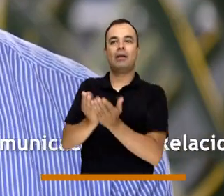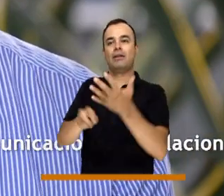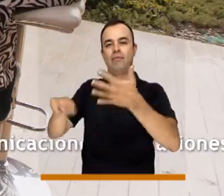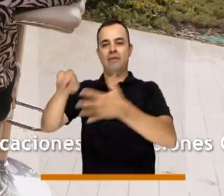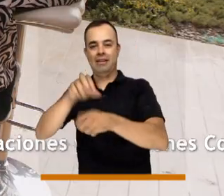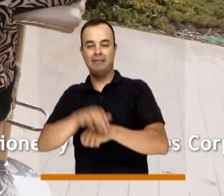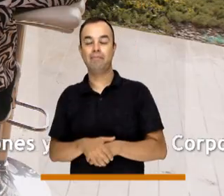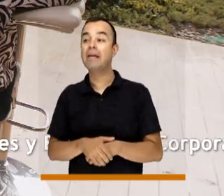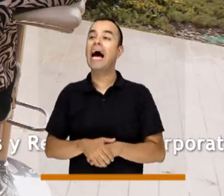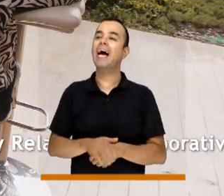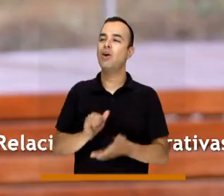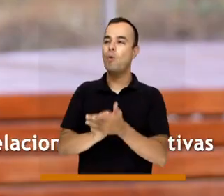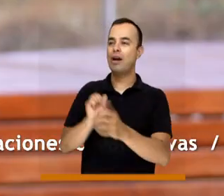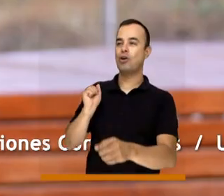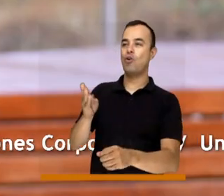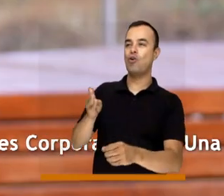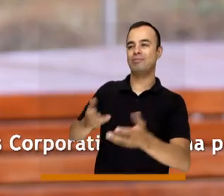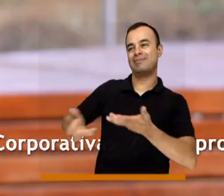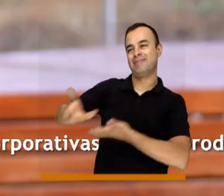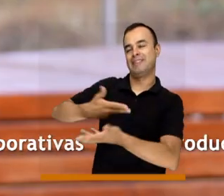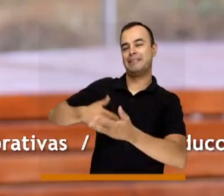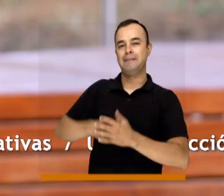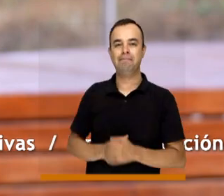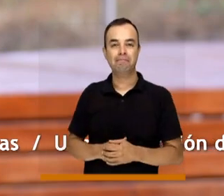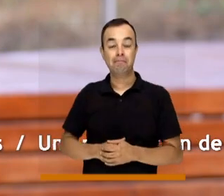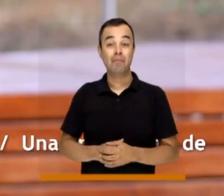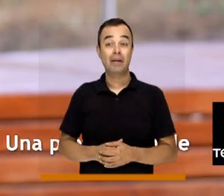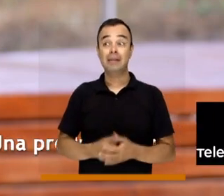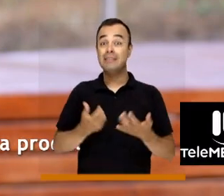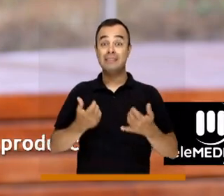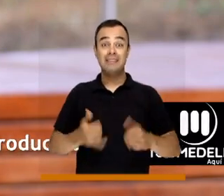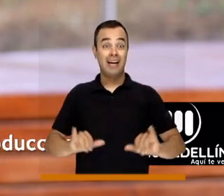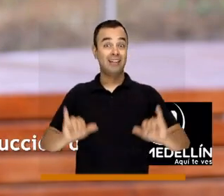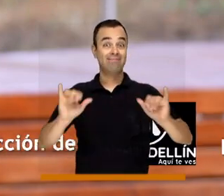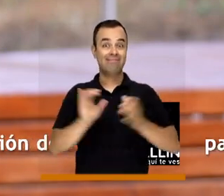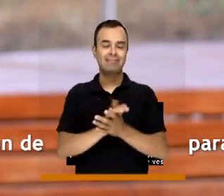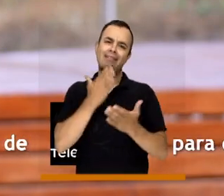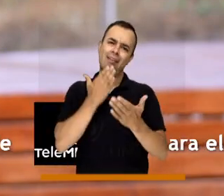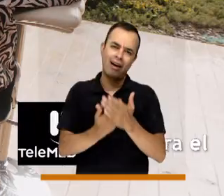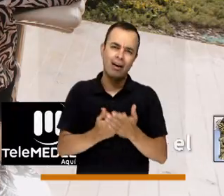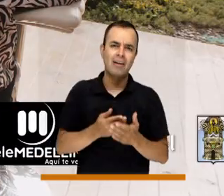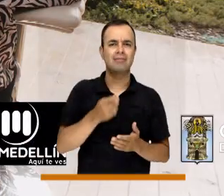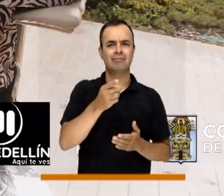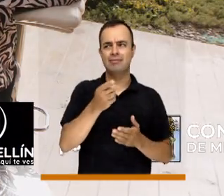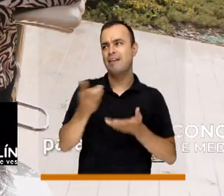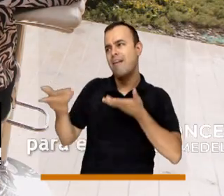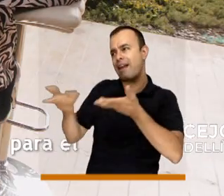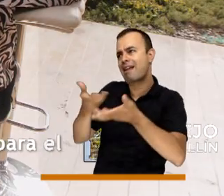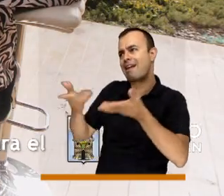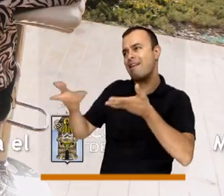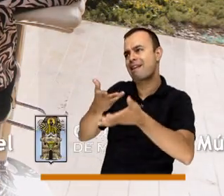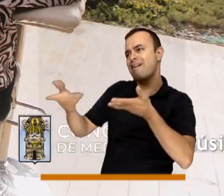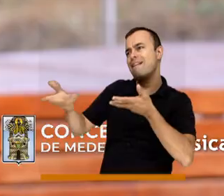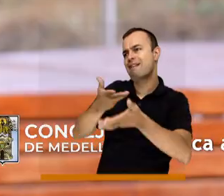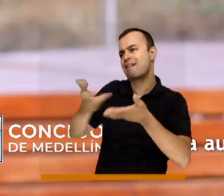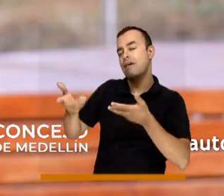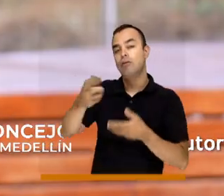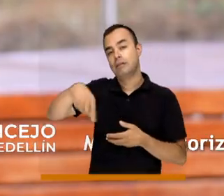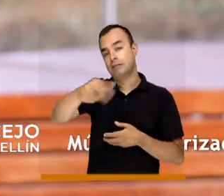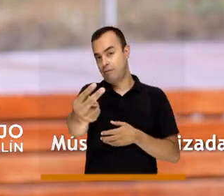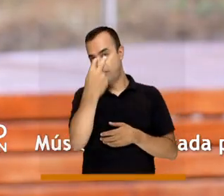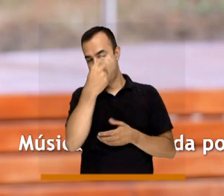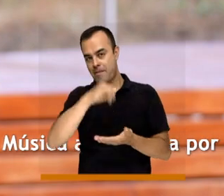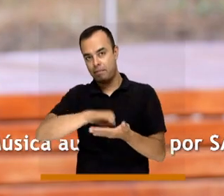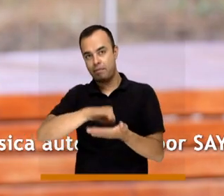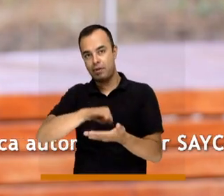educativos de la ciudad. El Club de la Lectura, muy bien. Bueno, pues hasta aquí llegamos con este día. Gracias a ustedes por acompañarnos en este programa tan inspirador.